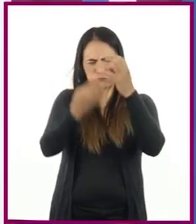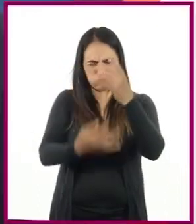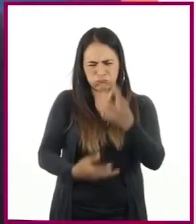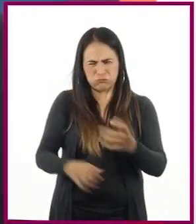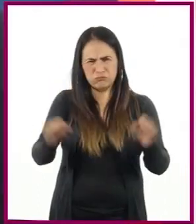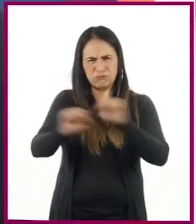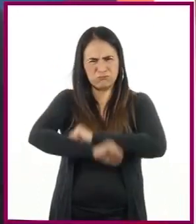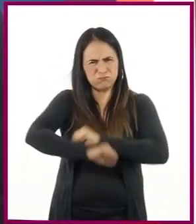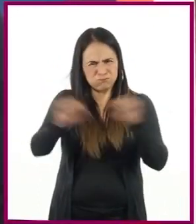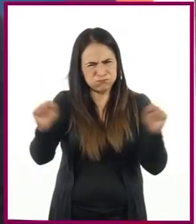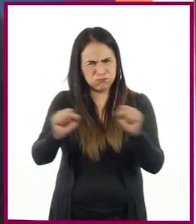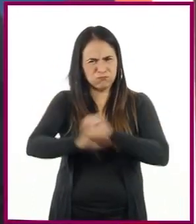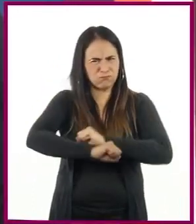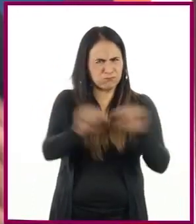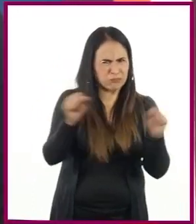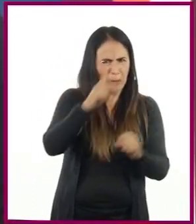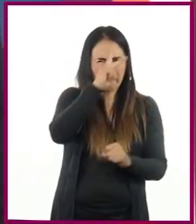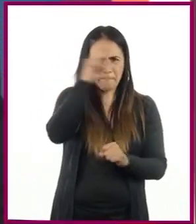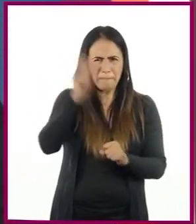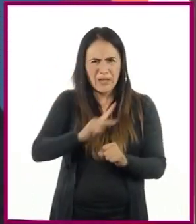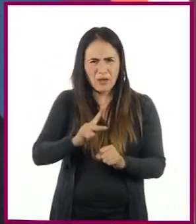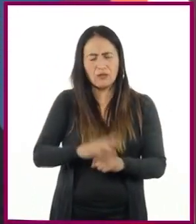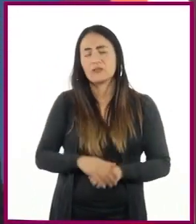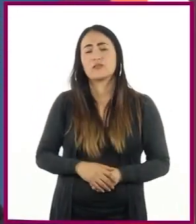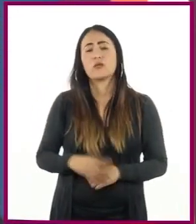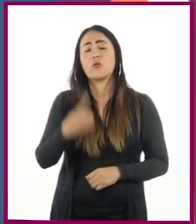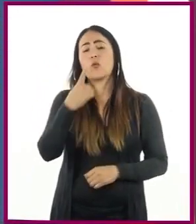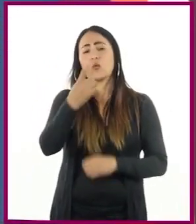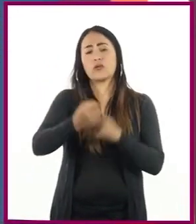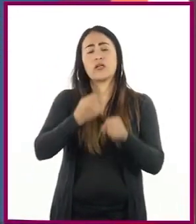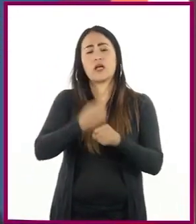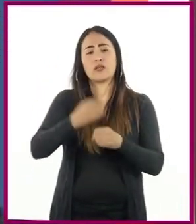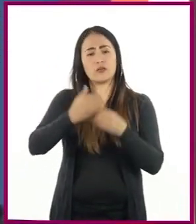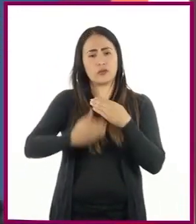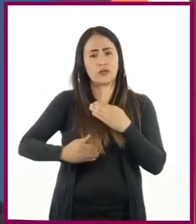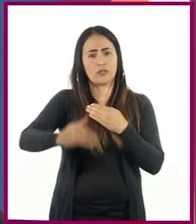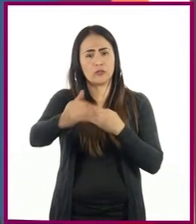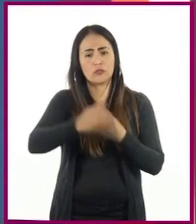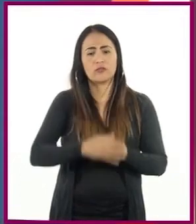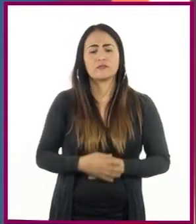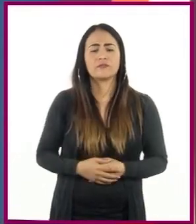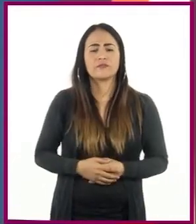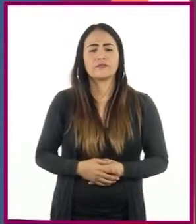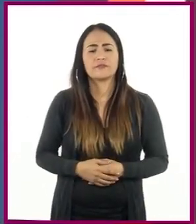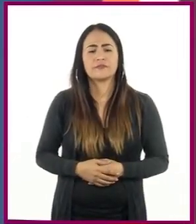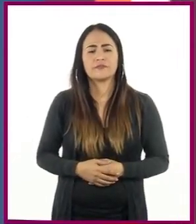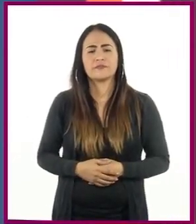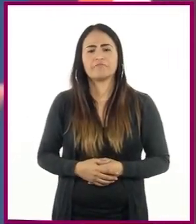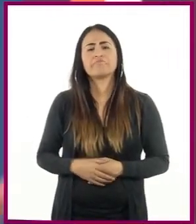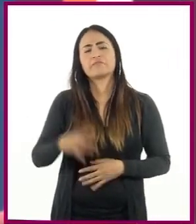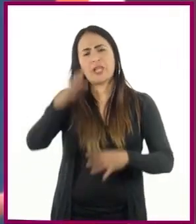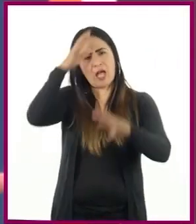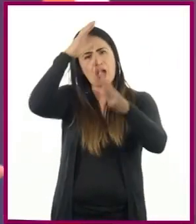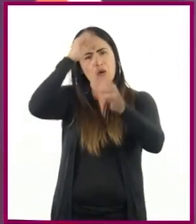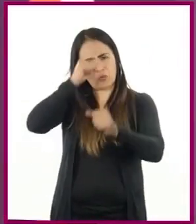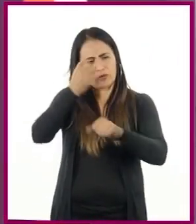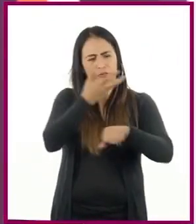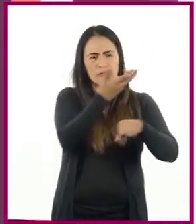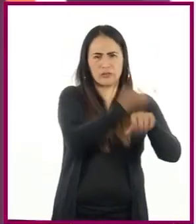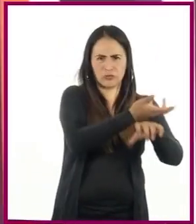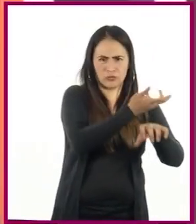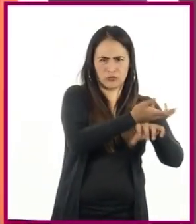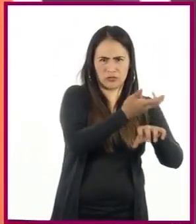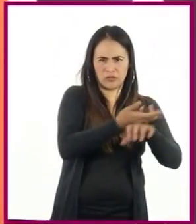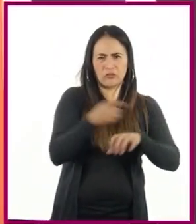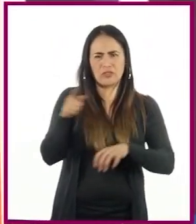estancado. Al año siguiente, con la intermediación del líder de la Unión Soviética, se estableció un acuerdo entre Estados Unidos de